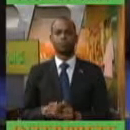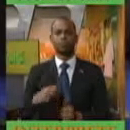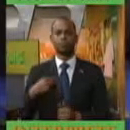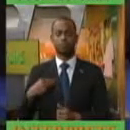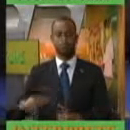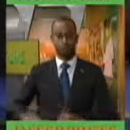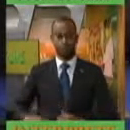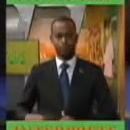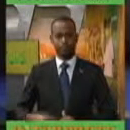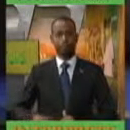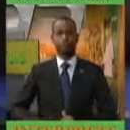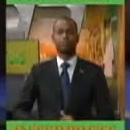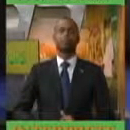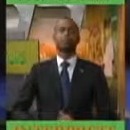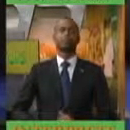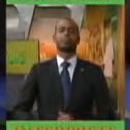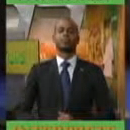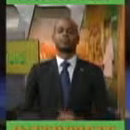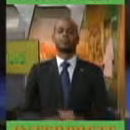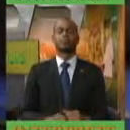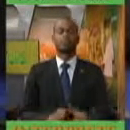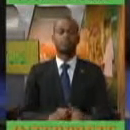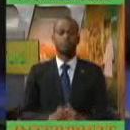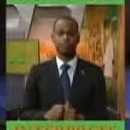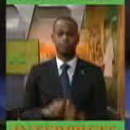Imagino. La clave